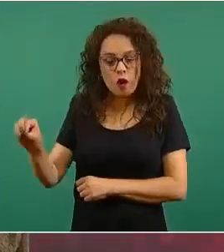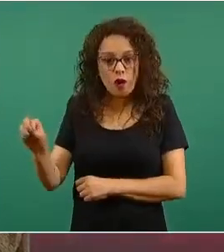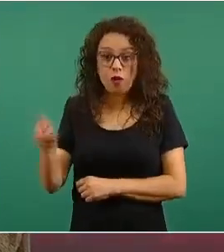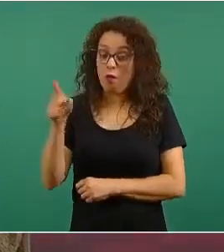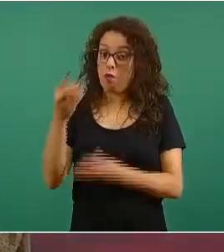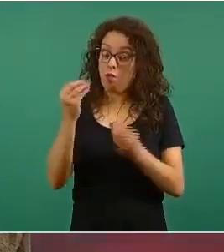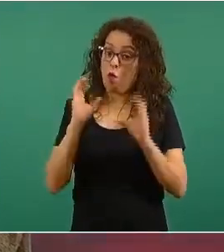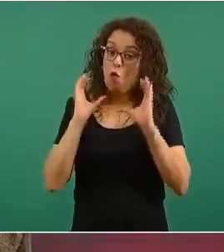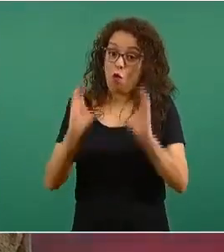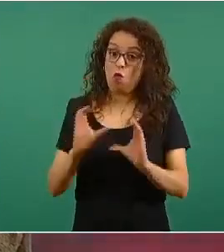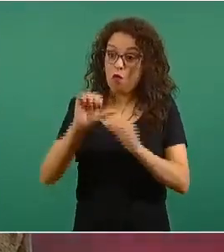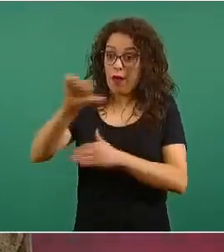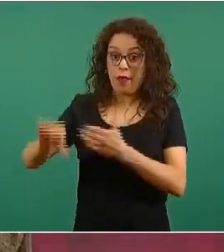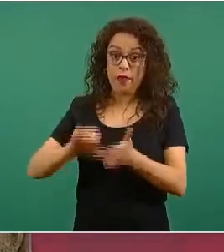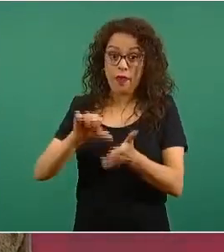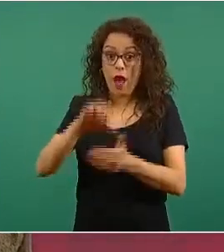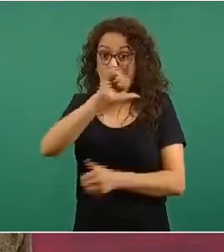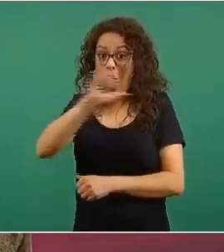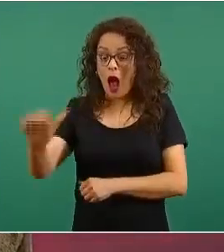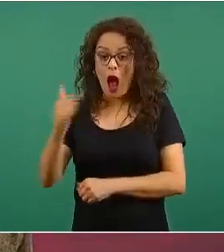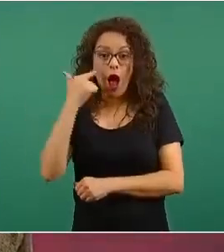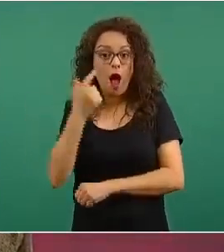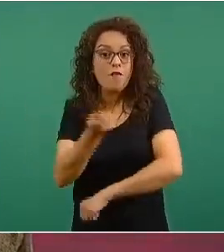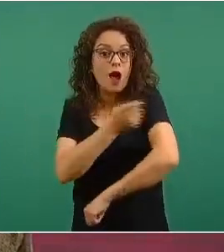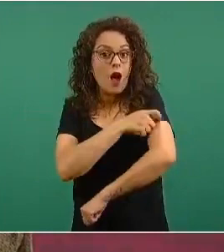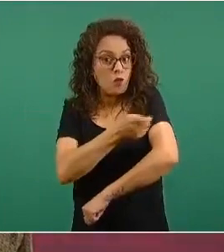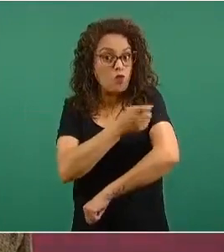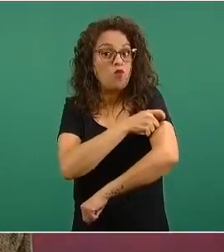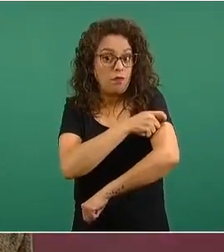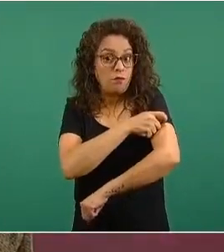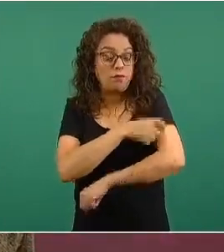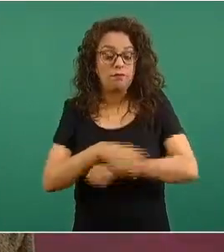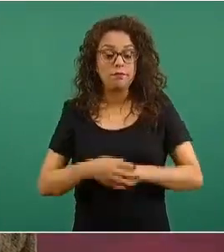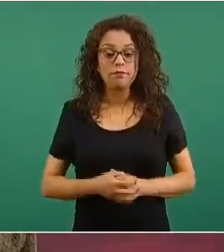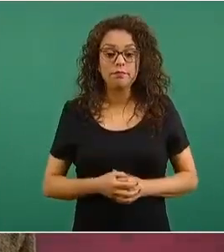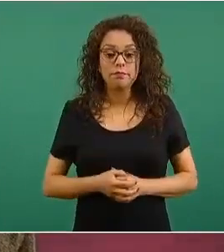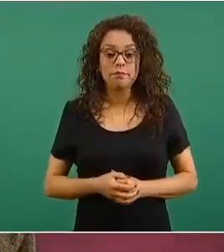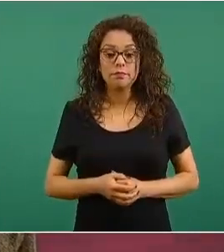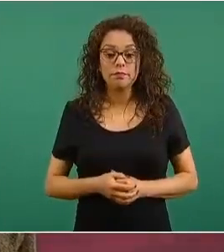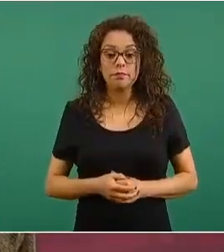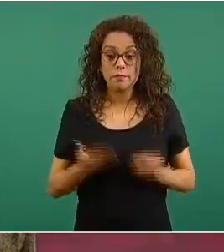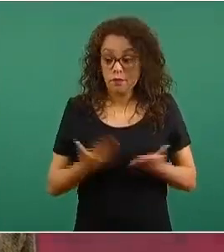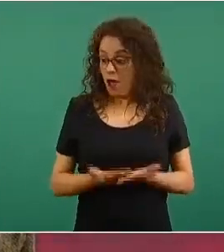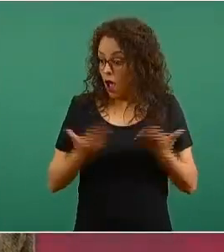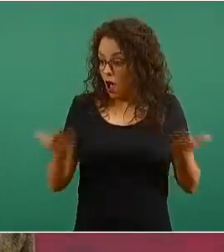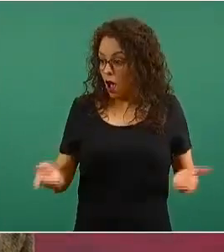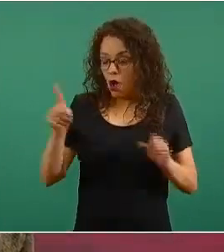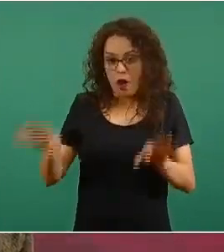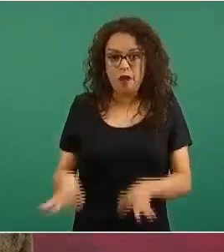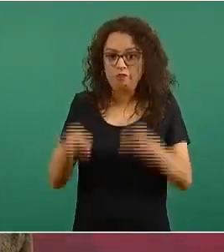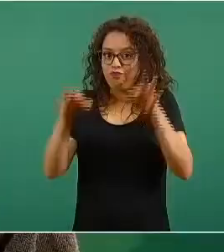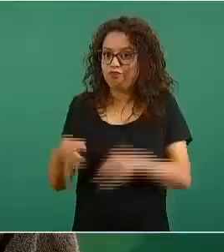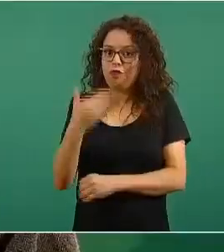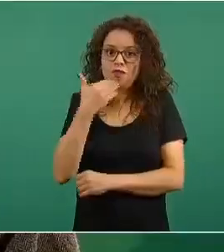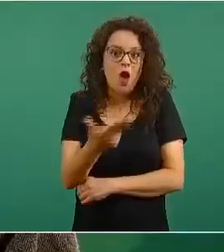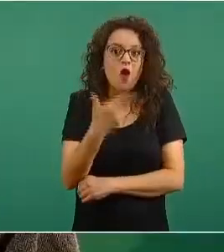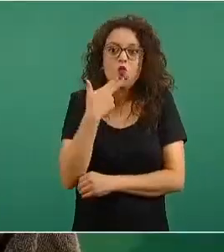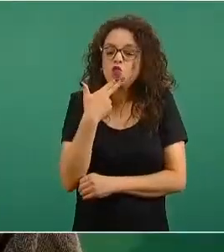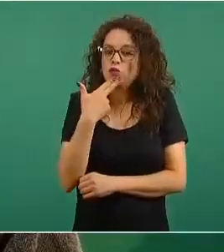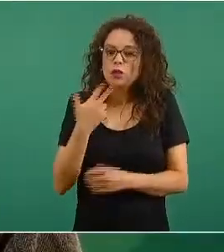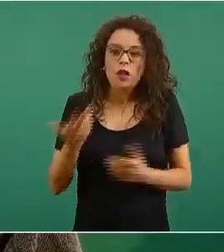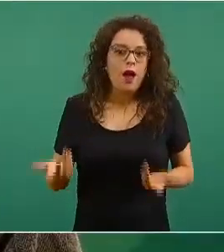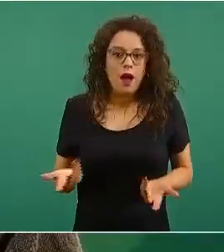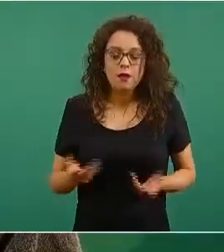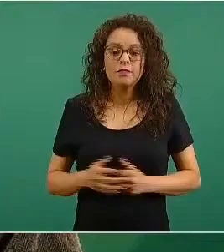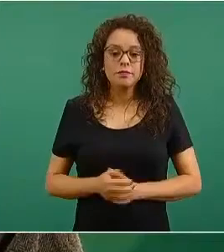muy bien sus centros de vacunología y actualmente les da un uso muy eficiente. ¿Cuál